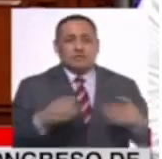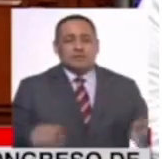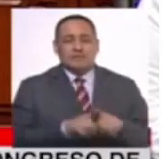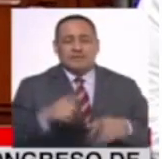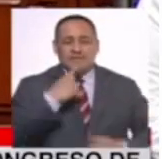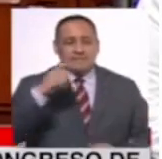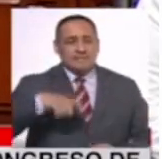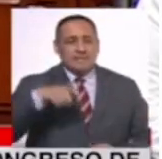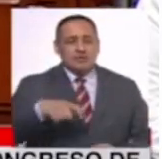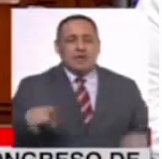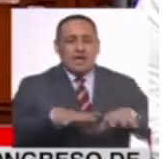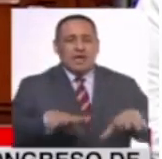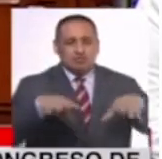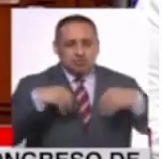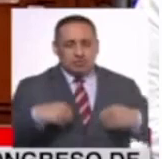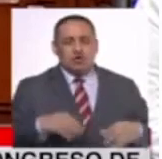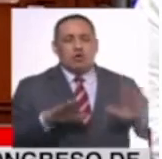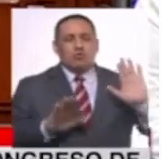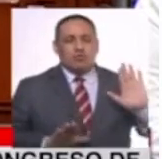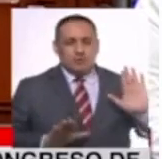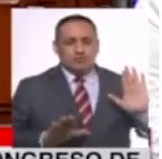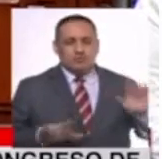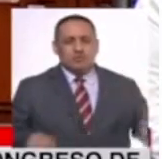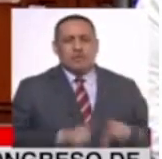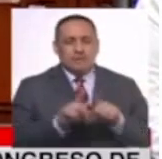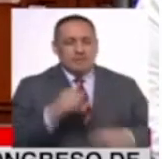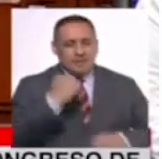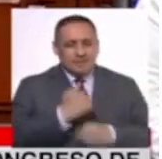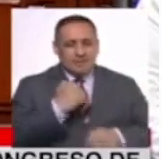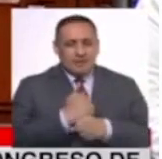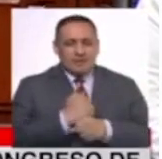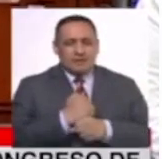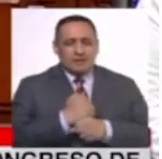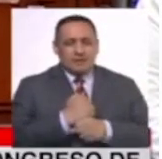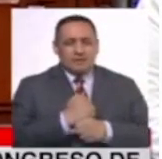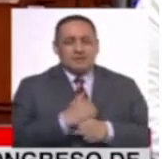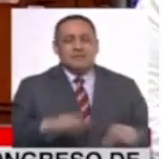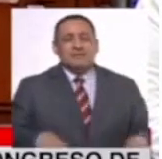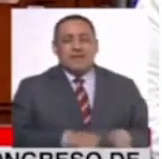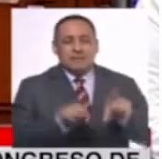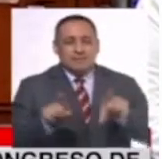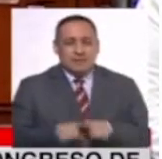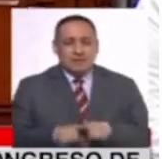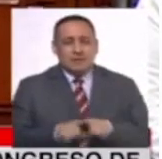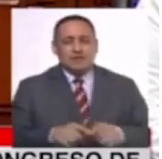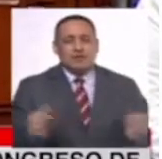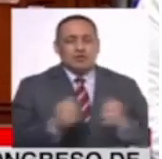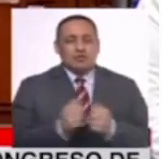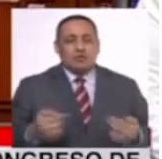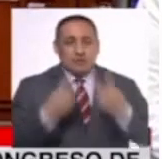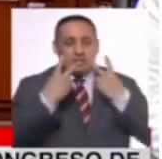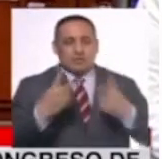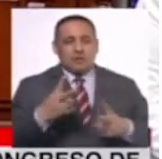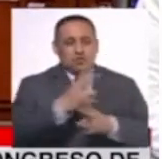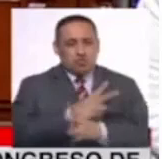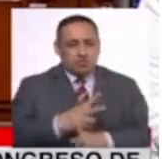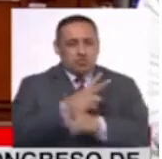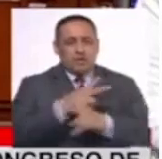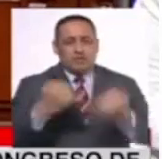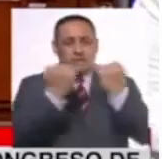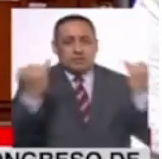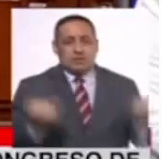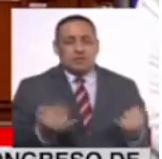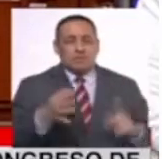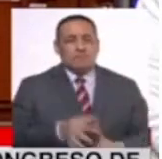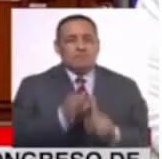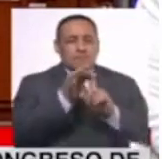es necesario asumir el compromiso para trabajar también por la imagen, reitero, y el